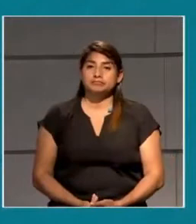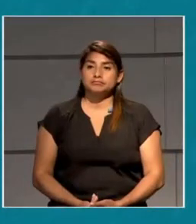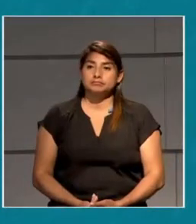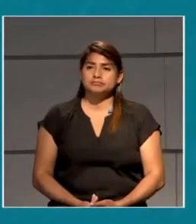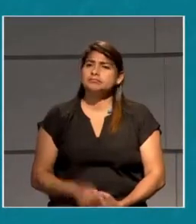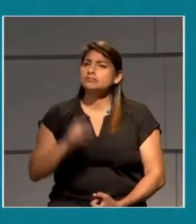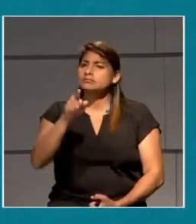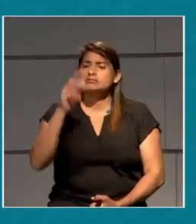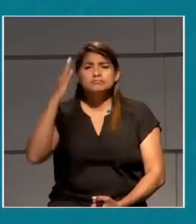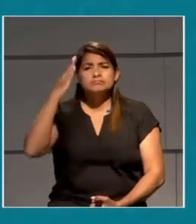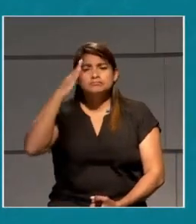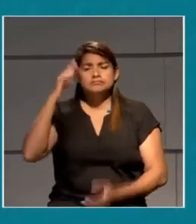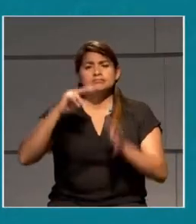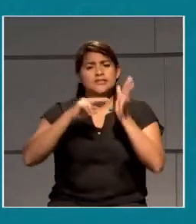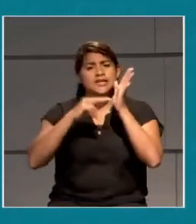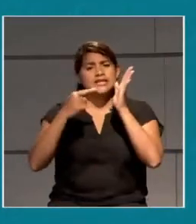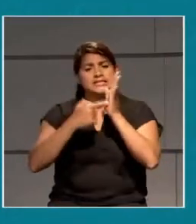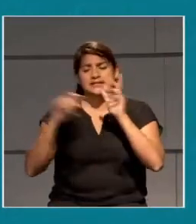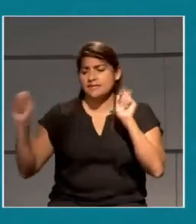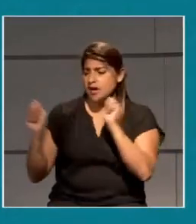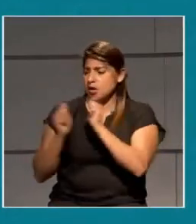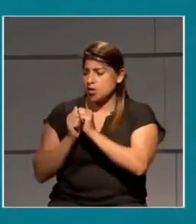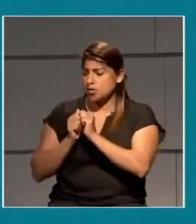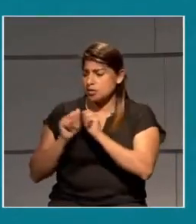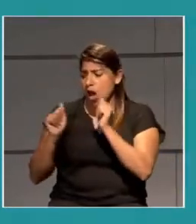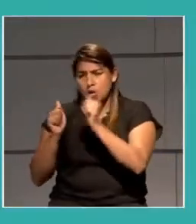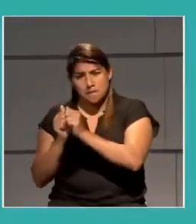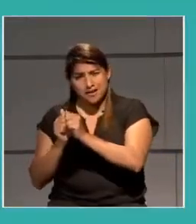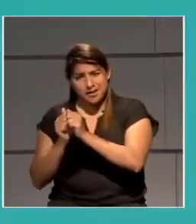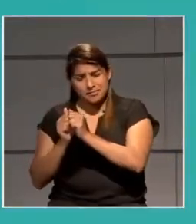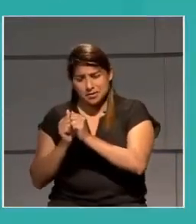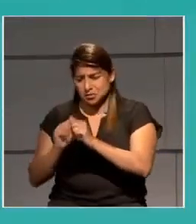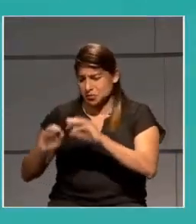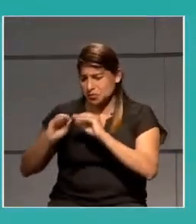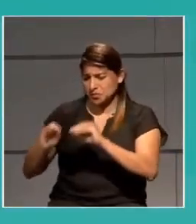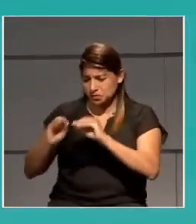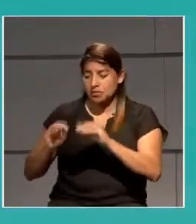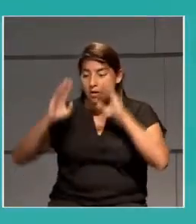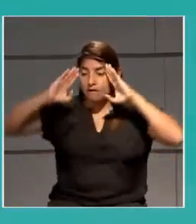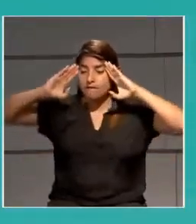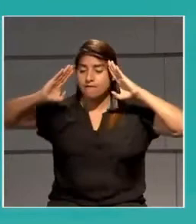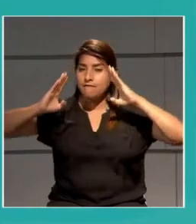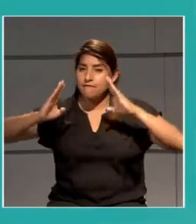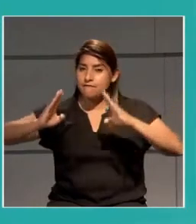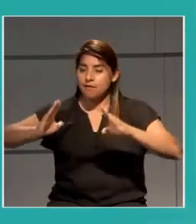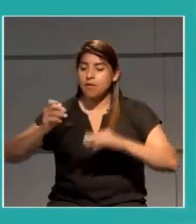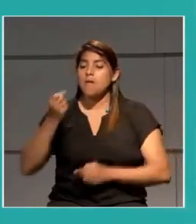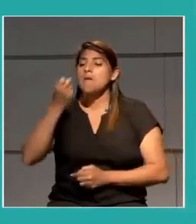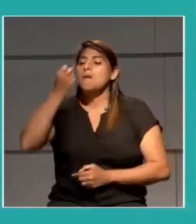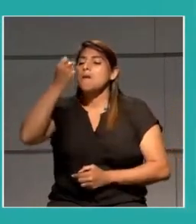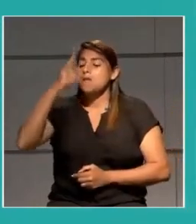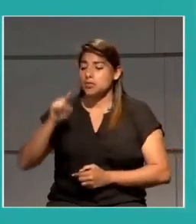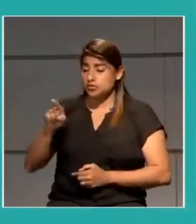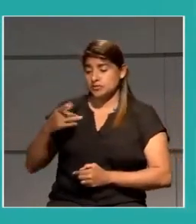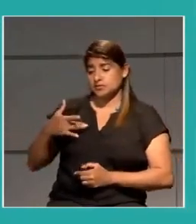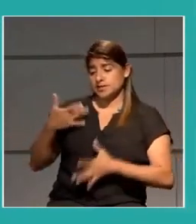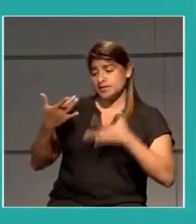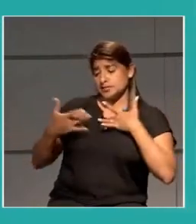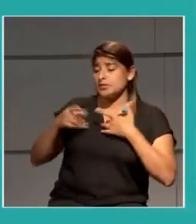¿Ha escuchado sobre la crianza con presencia plena? Es un enfoque de crianza basado en la comprensión de los